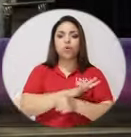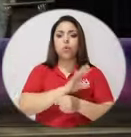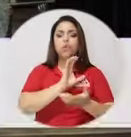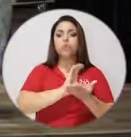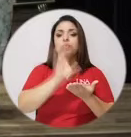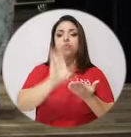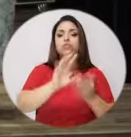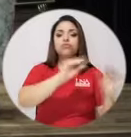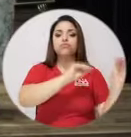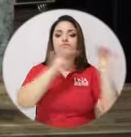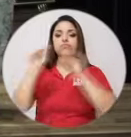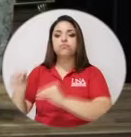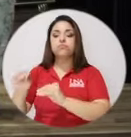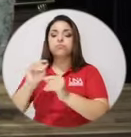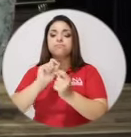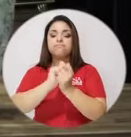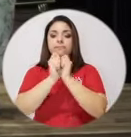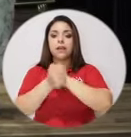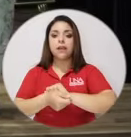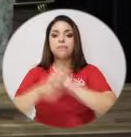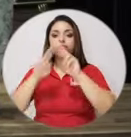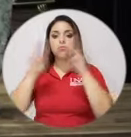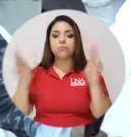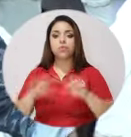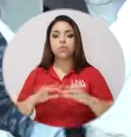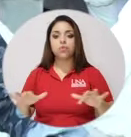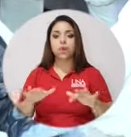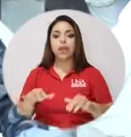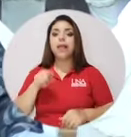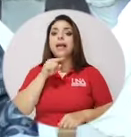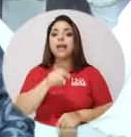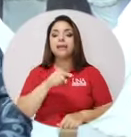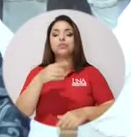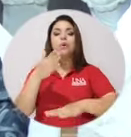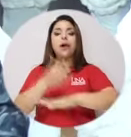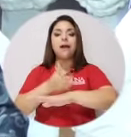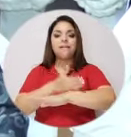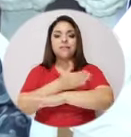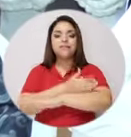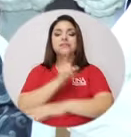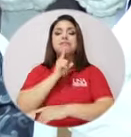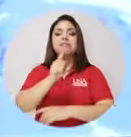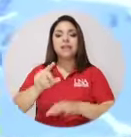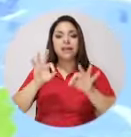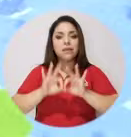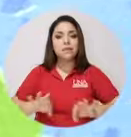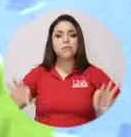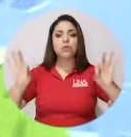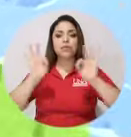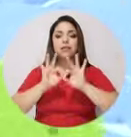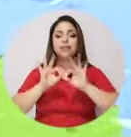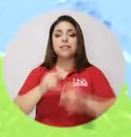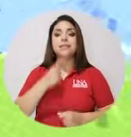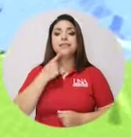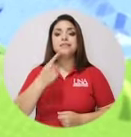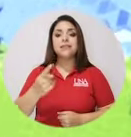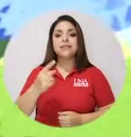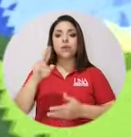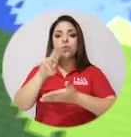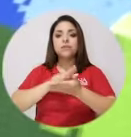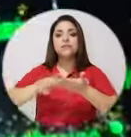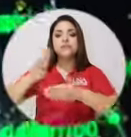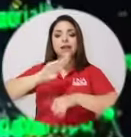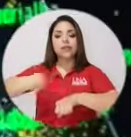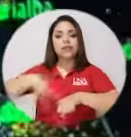a la presencialidad remota. Eso ya es un avance realmente importante que nos dice la Universidad